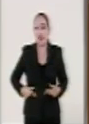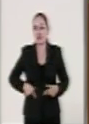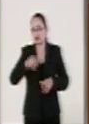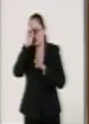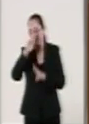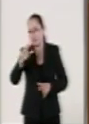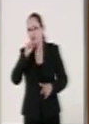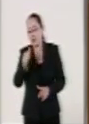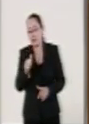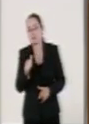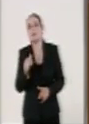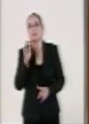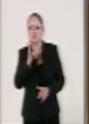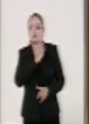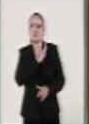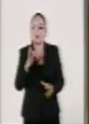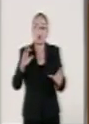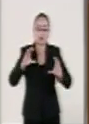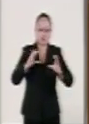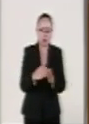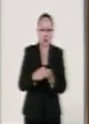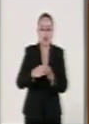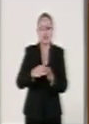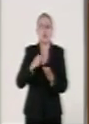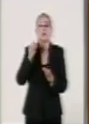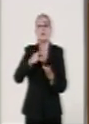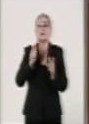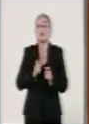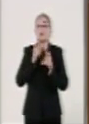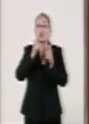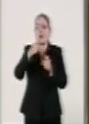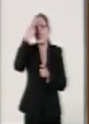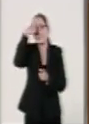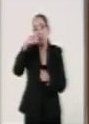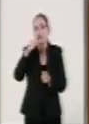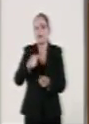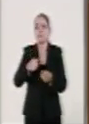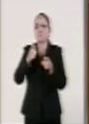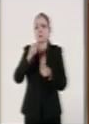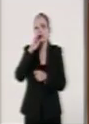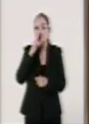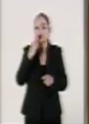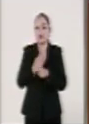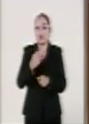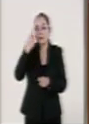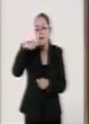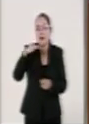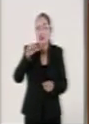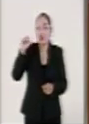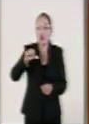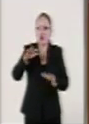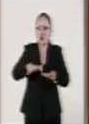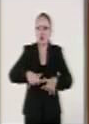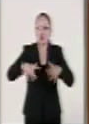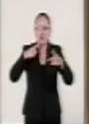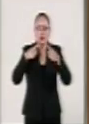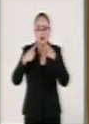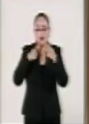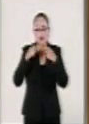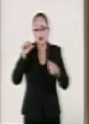necesario dotar al Congreso de la Unión de la facultad que se plantea en el dictamen en debate por este Pleno del Senado de la